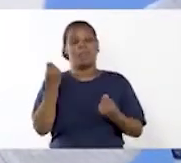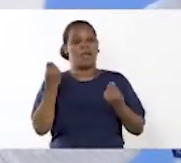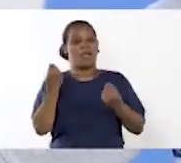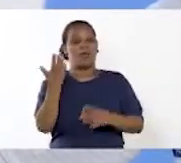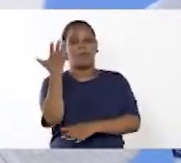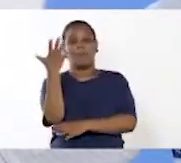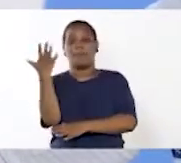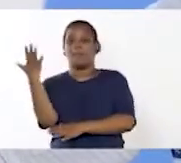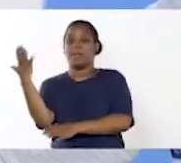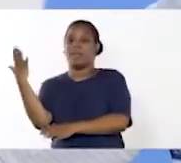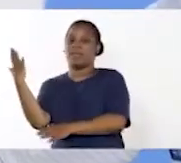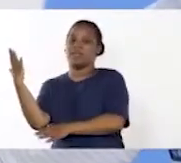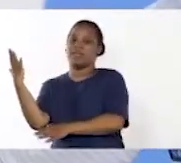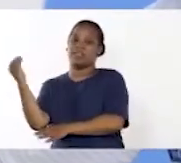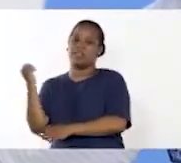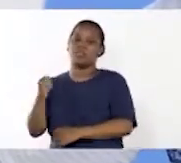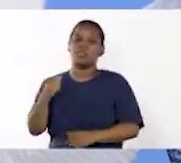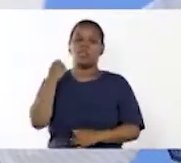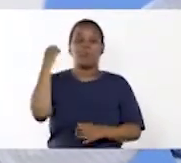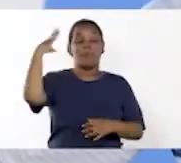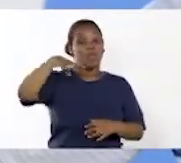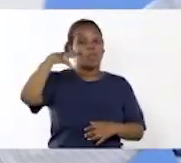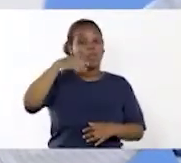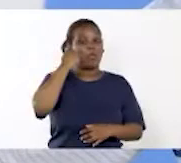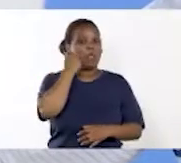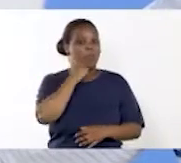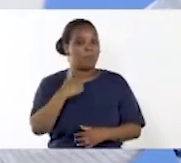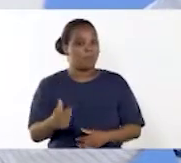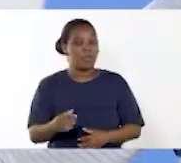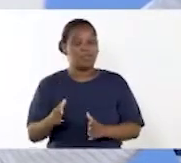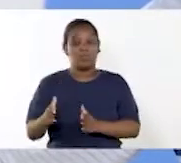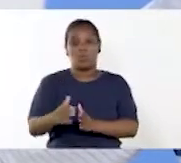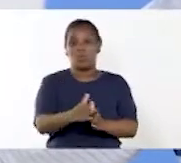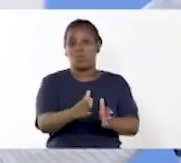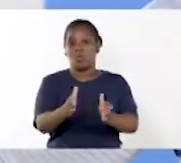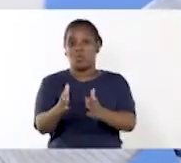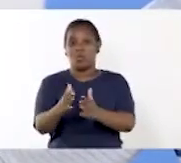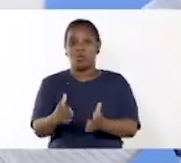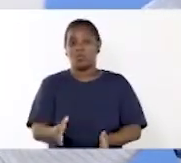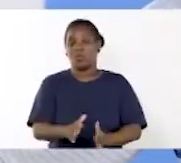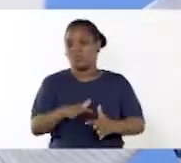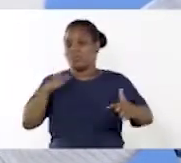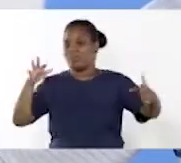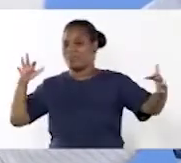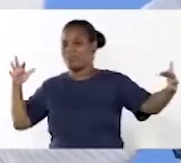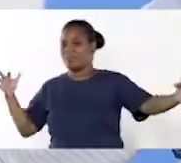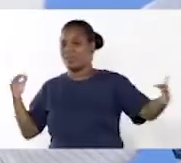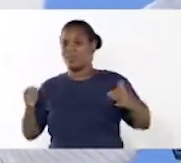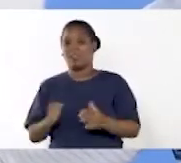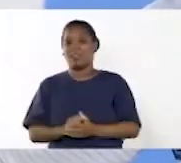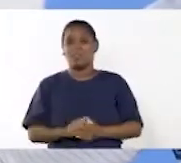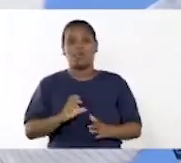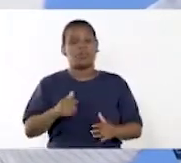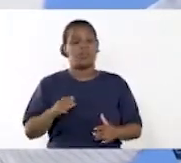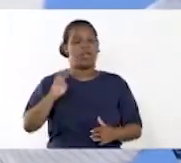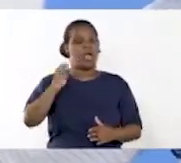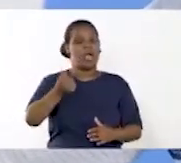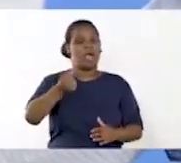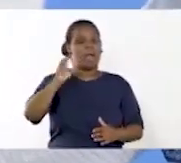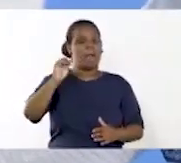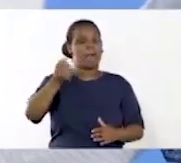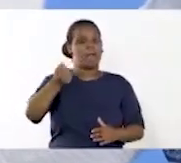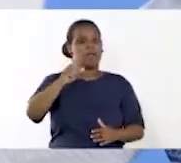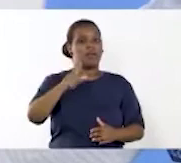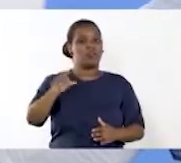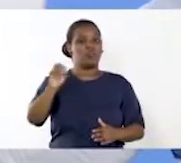porque va a existir una mayor precipitación. Los ríos son ríos gigantescos, cuando hablamos del Amazonas,